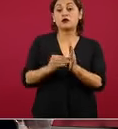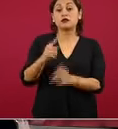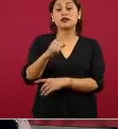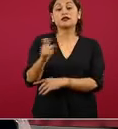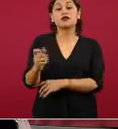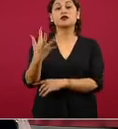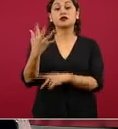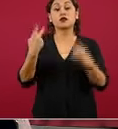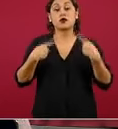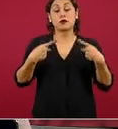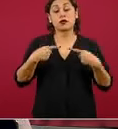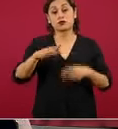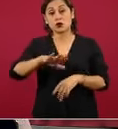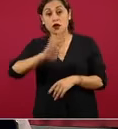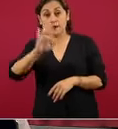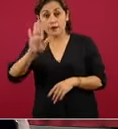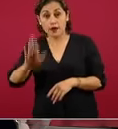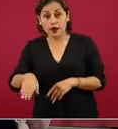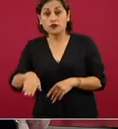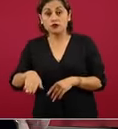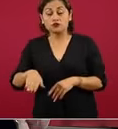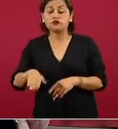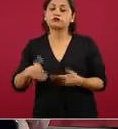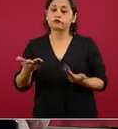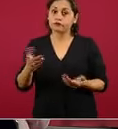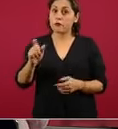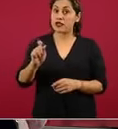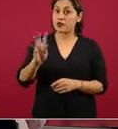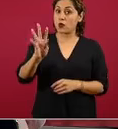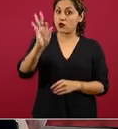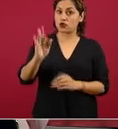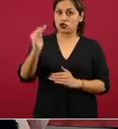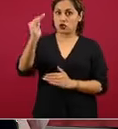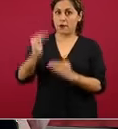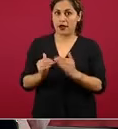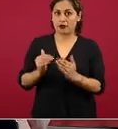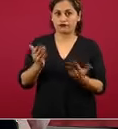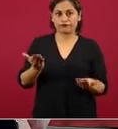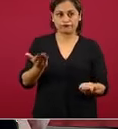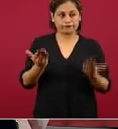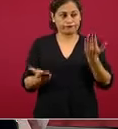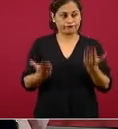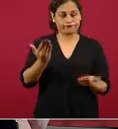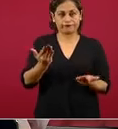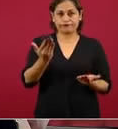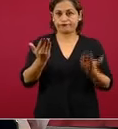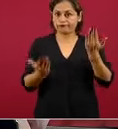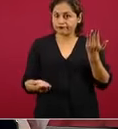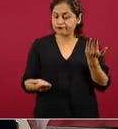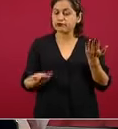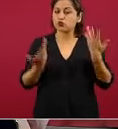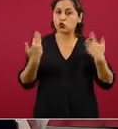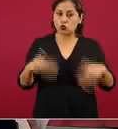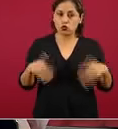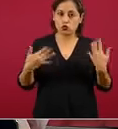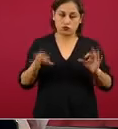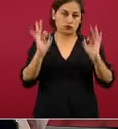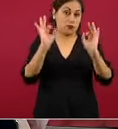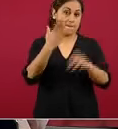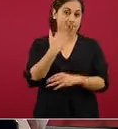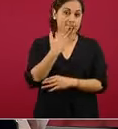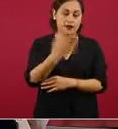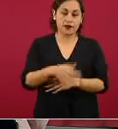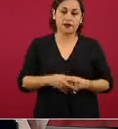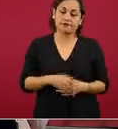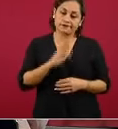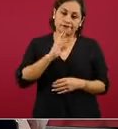4.105 defunciones, que aún representa un 24% menos que lo que se obtuvo en la semana máxima de la